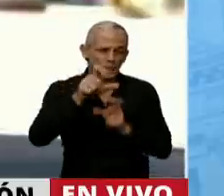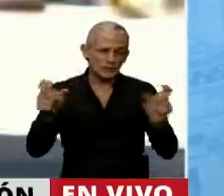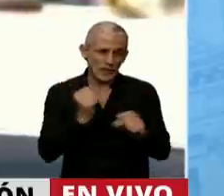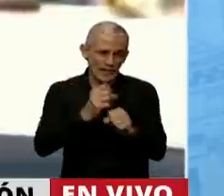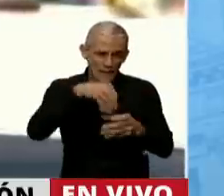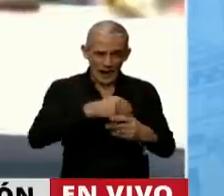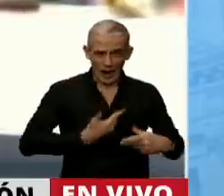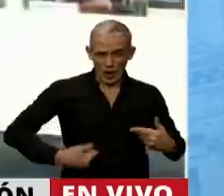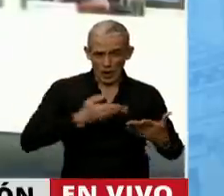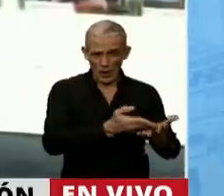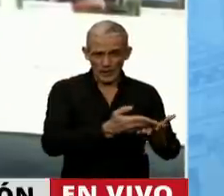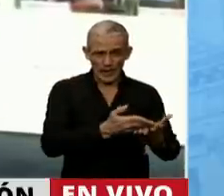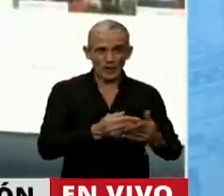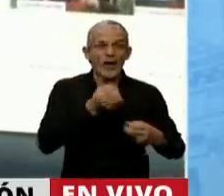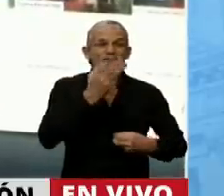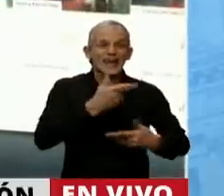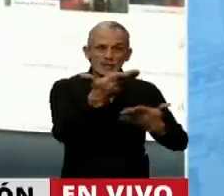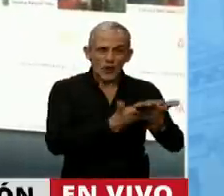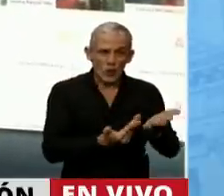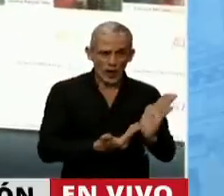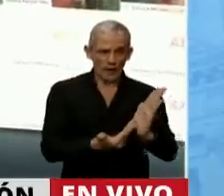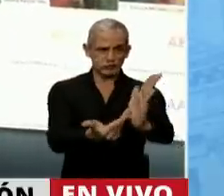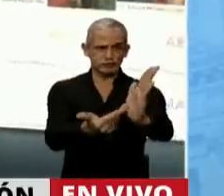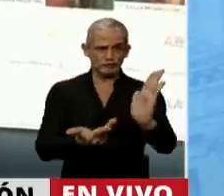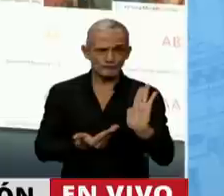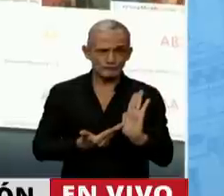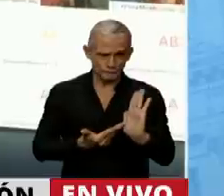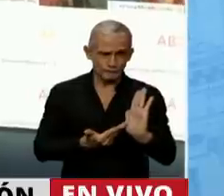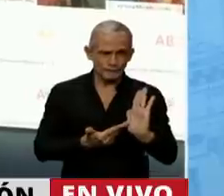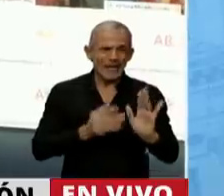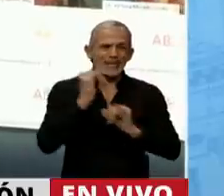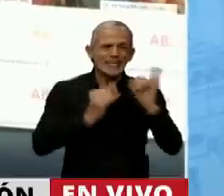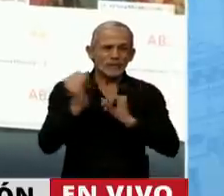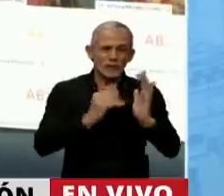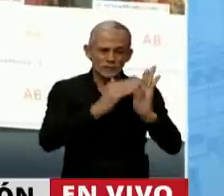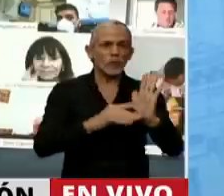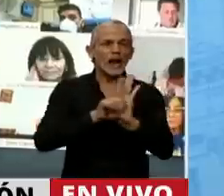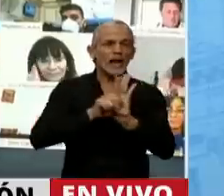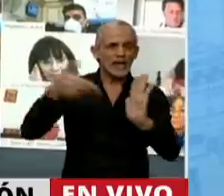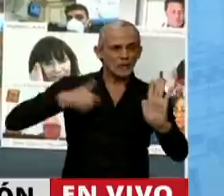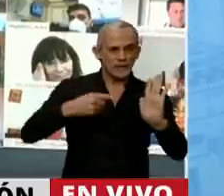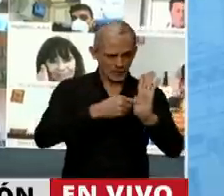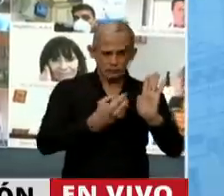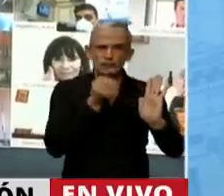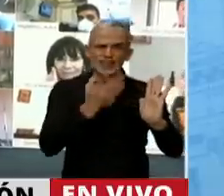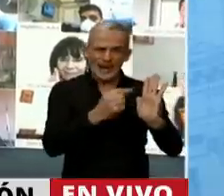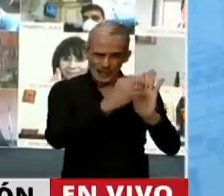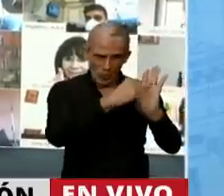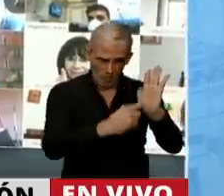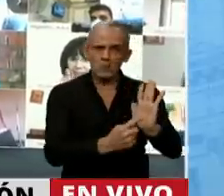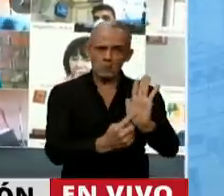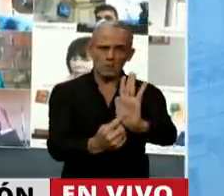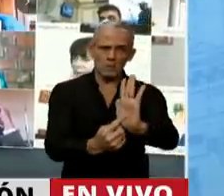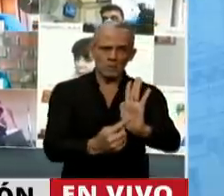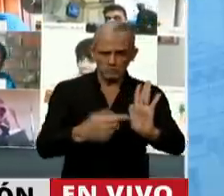funcionarios que presentan su declaración jurada y la información requerida por la ley. Entiendo que lo que